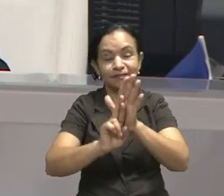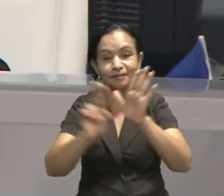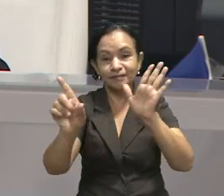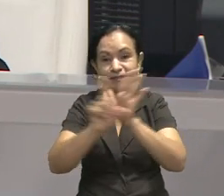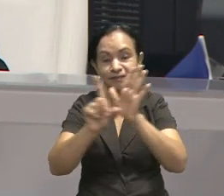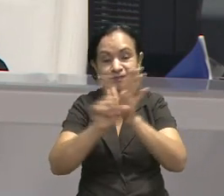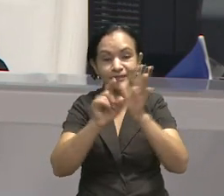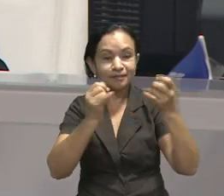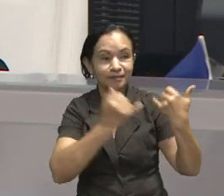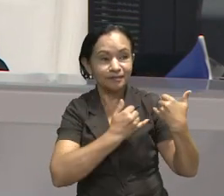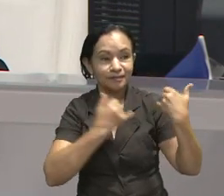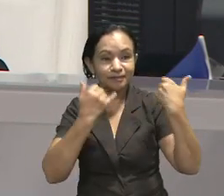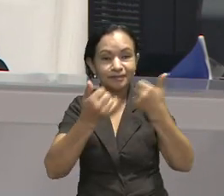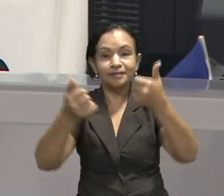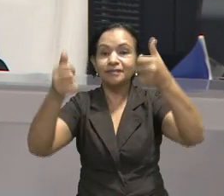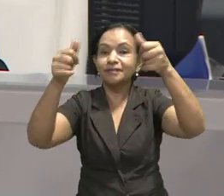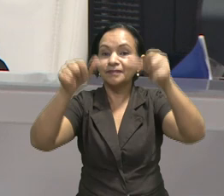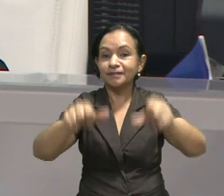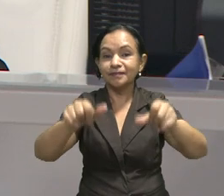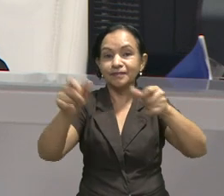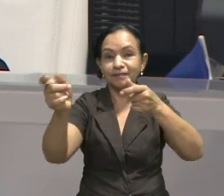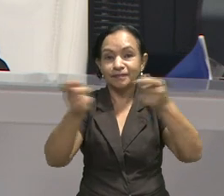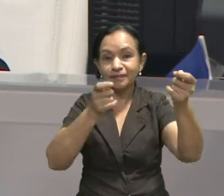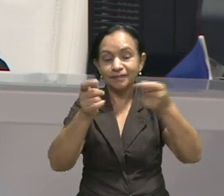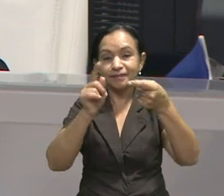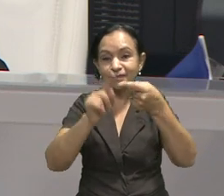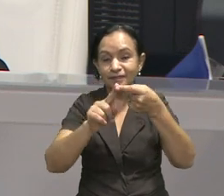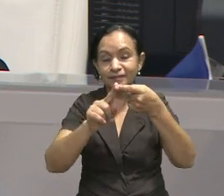legalmente a la institución con facultades de mandatario